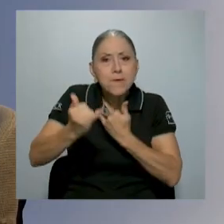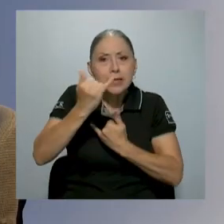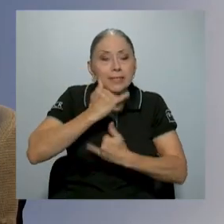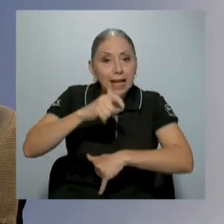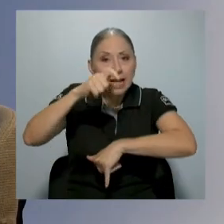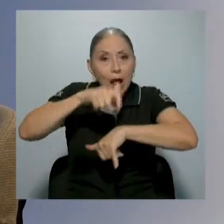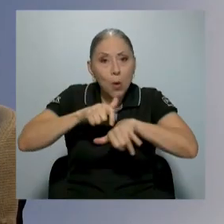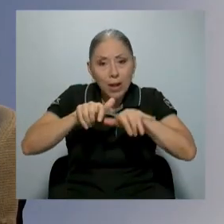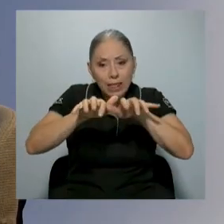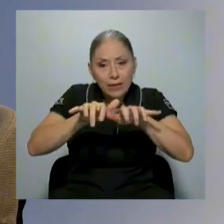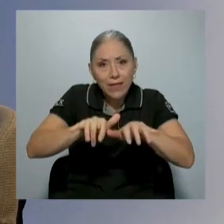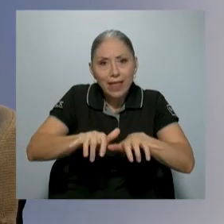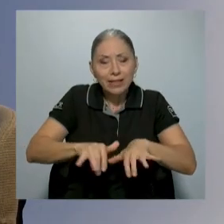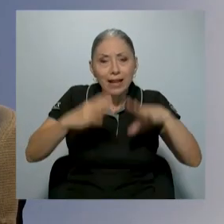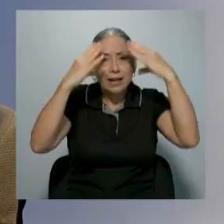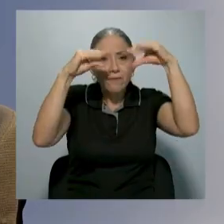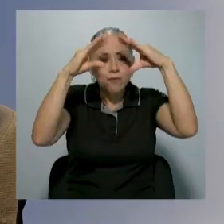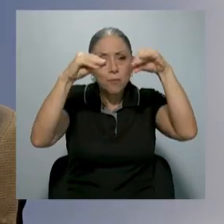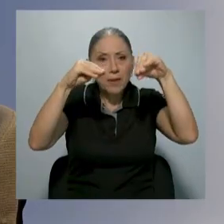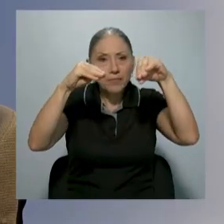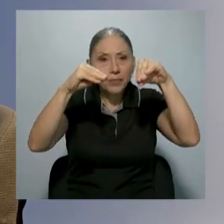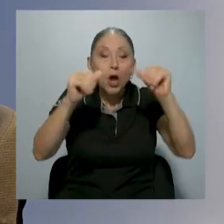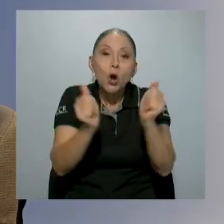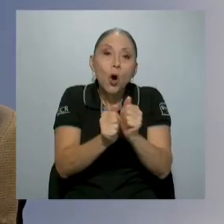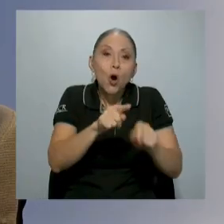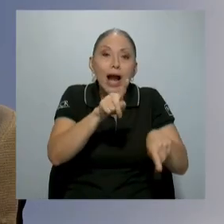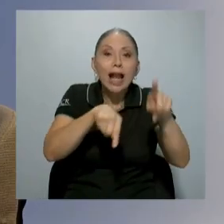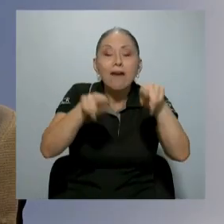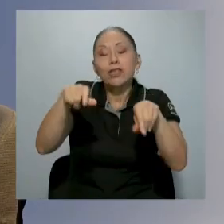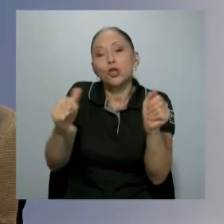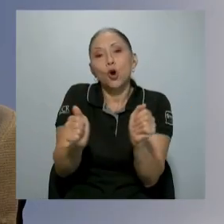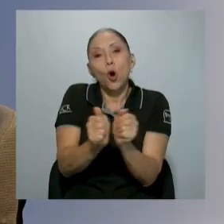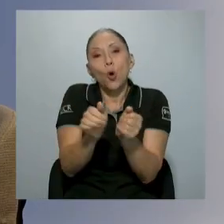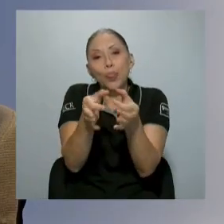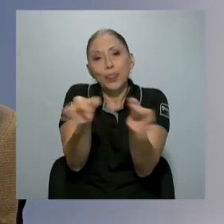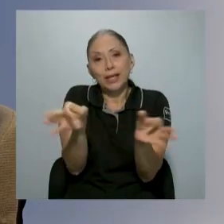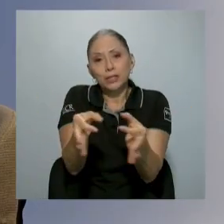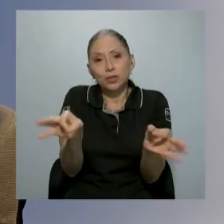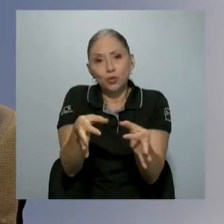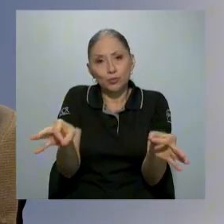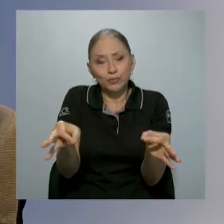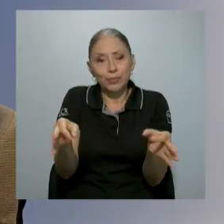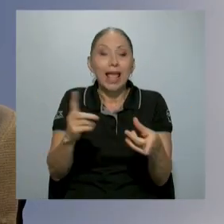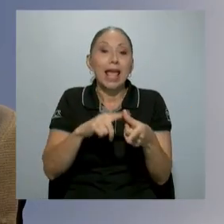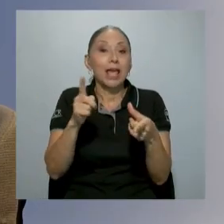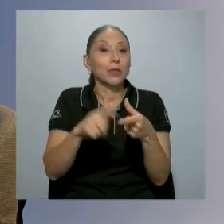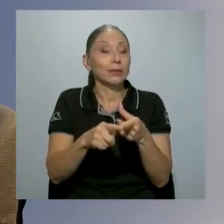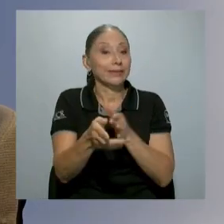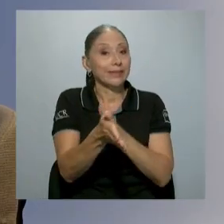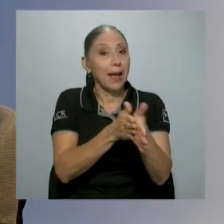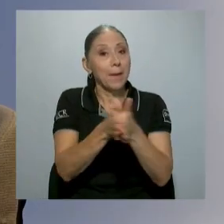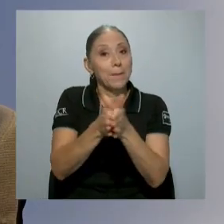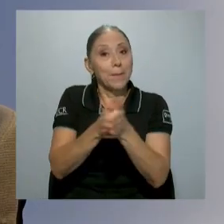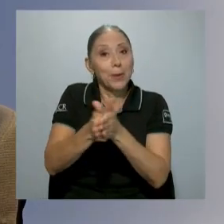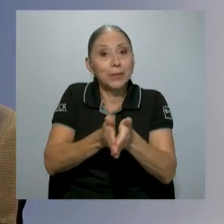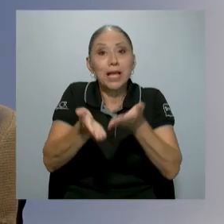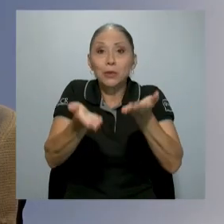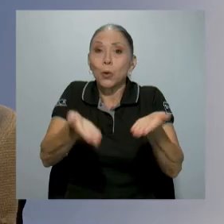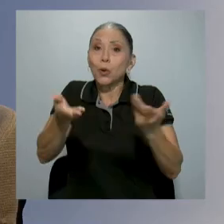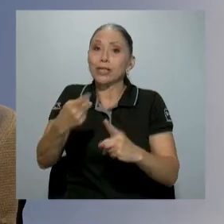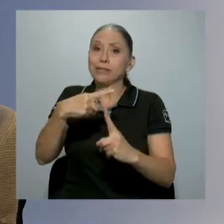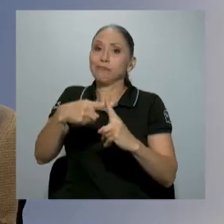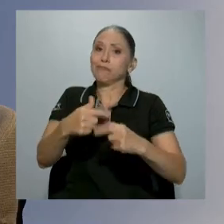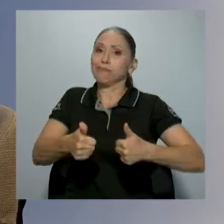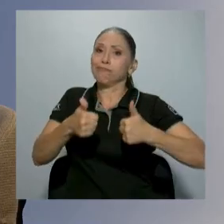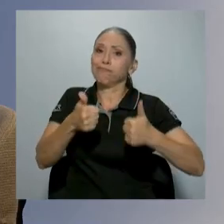nivel de gráficos como a nivel, digamos, de texto. Entonces, aprovechando las bondades que dan las diferentes herramientas de